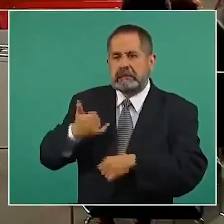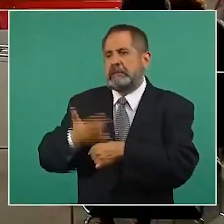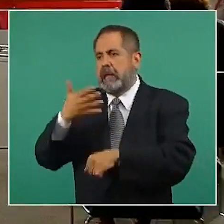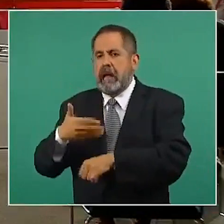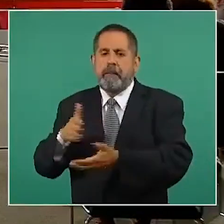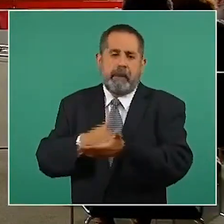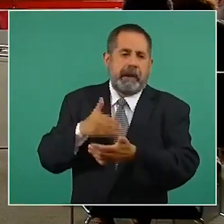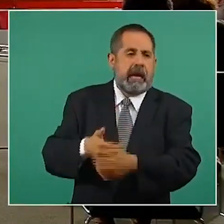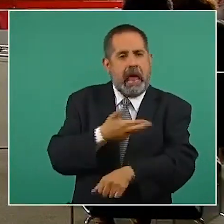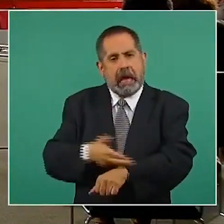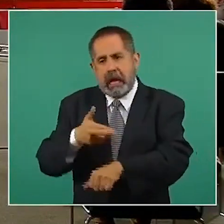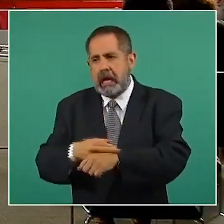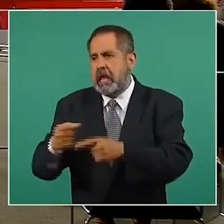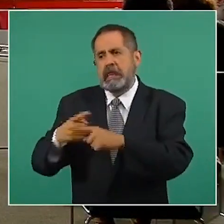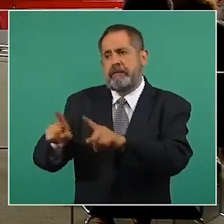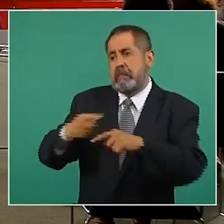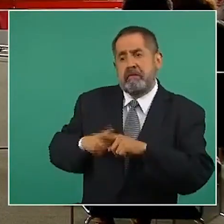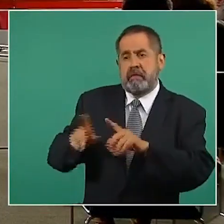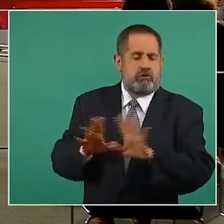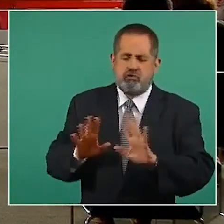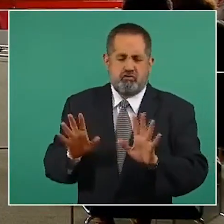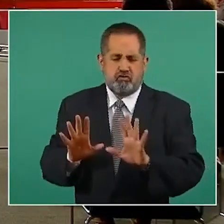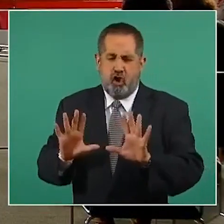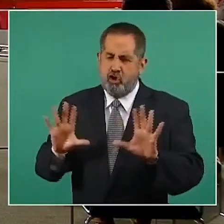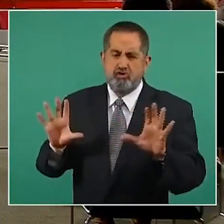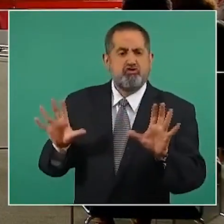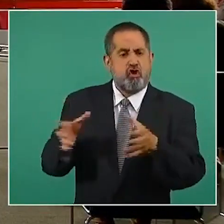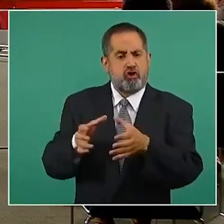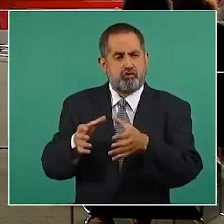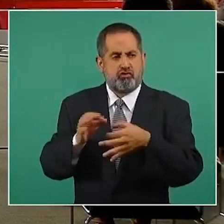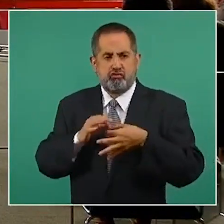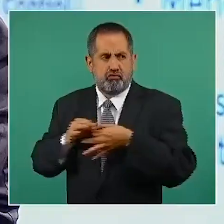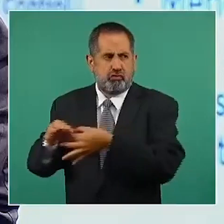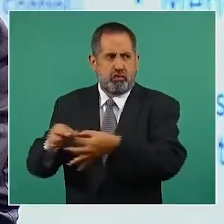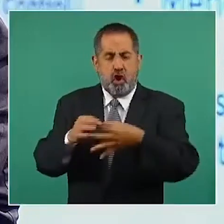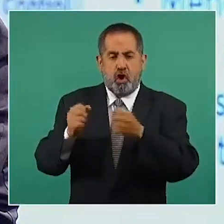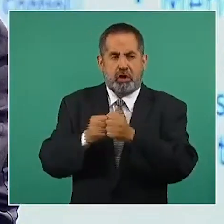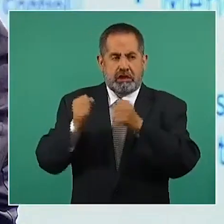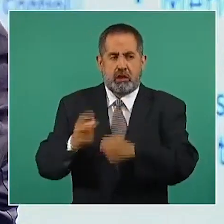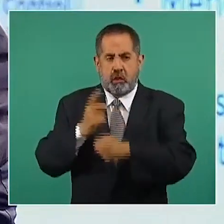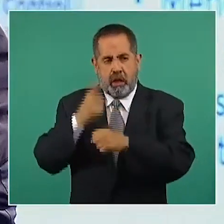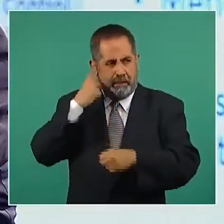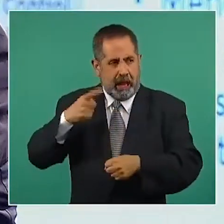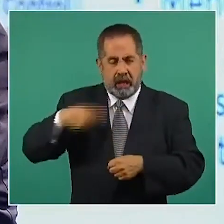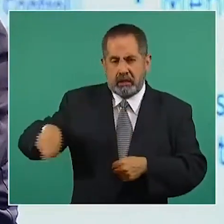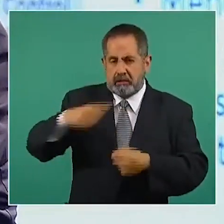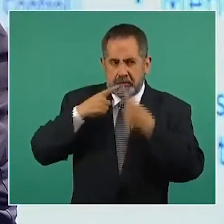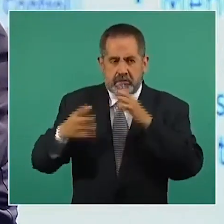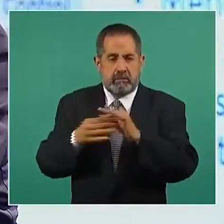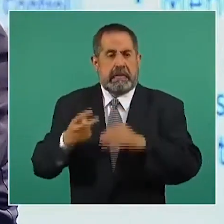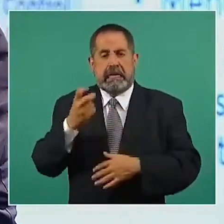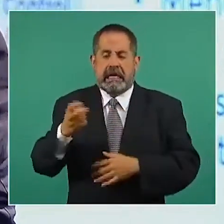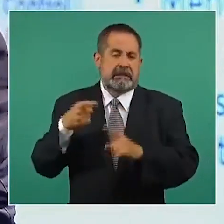y burocráticas históricamente presentes que inhiben el acceso de las personas sin seguridad social a sus instalaciones. Entonces,